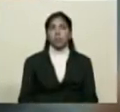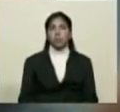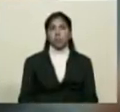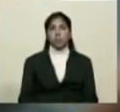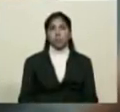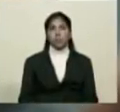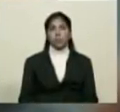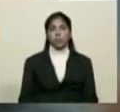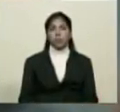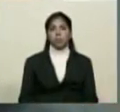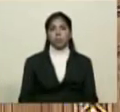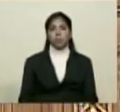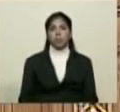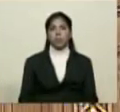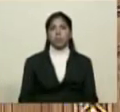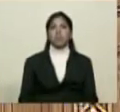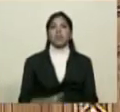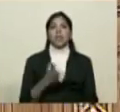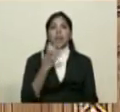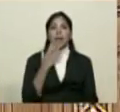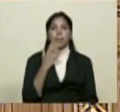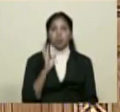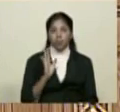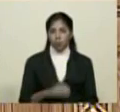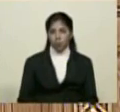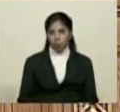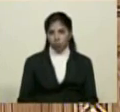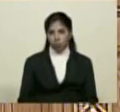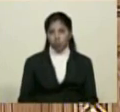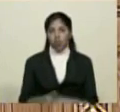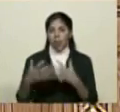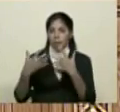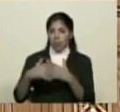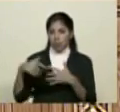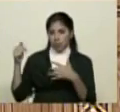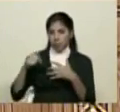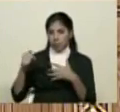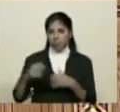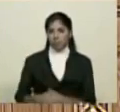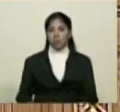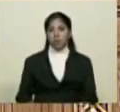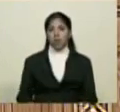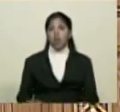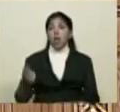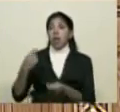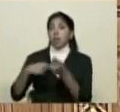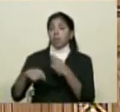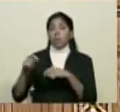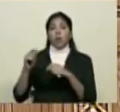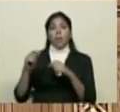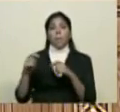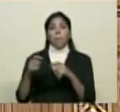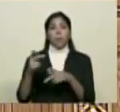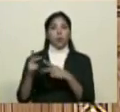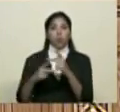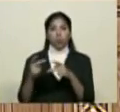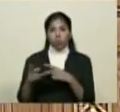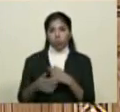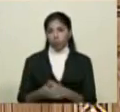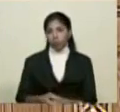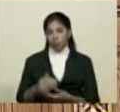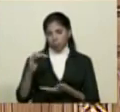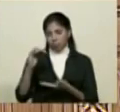ejemplo 3 empresa zeta estableció un precio importación de un producto a